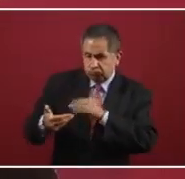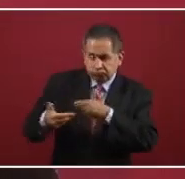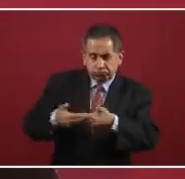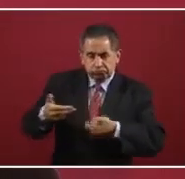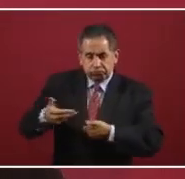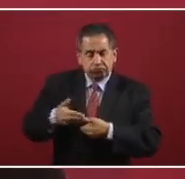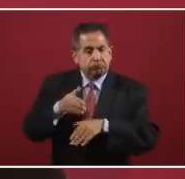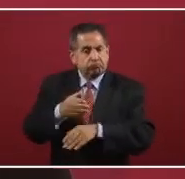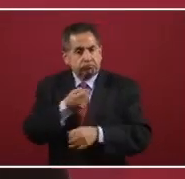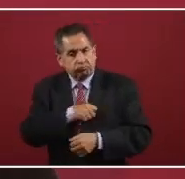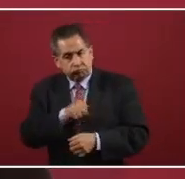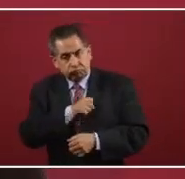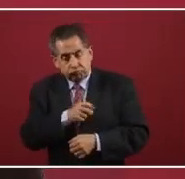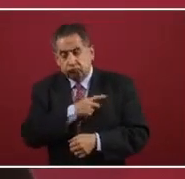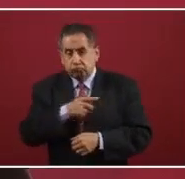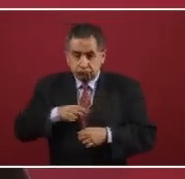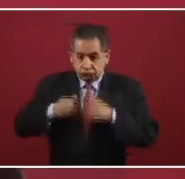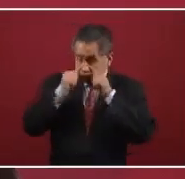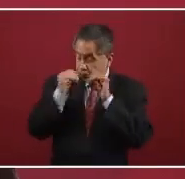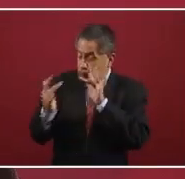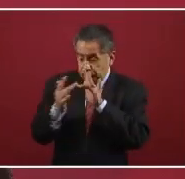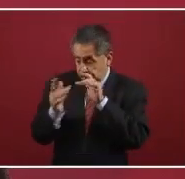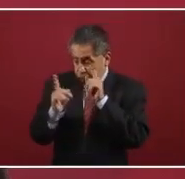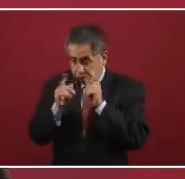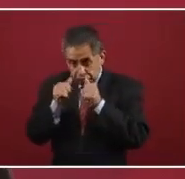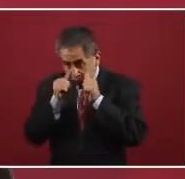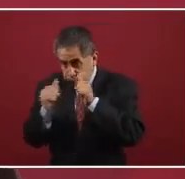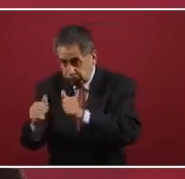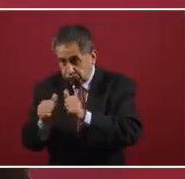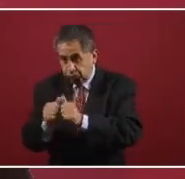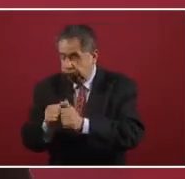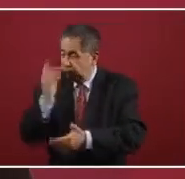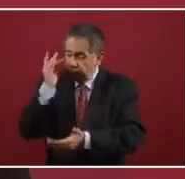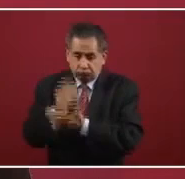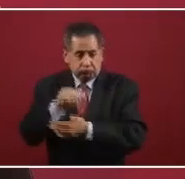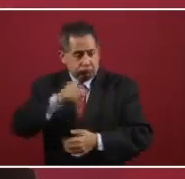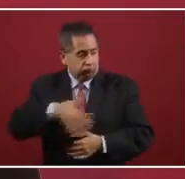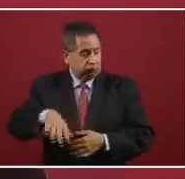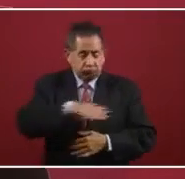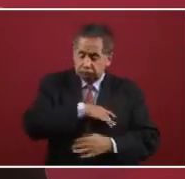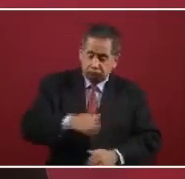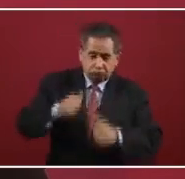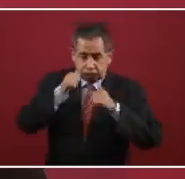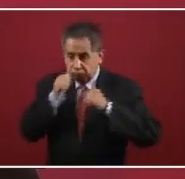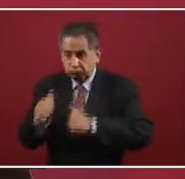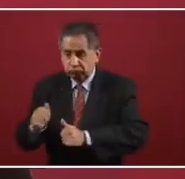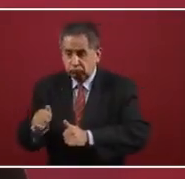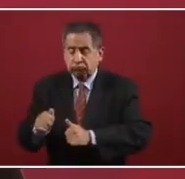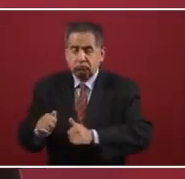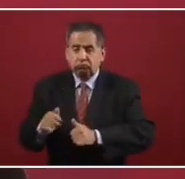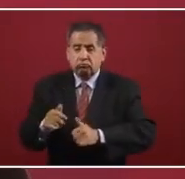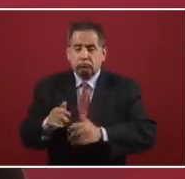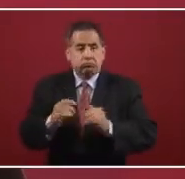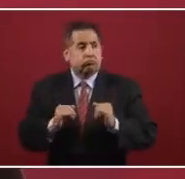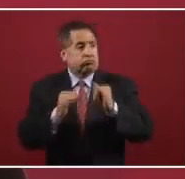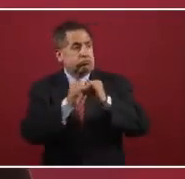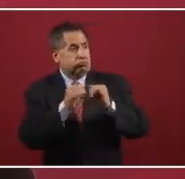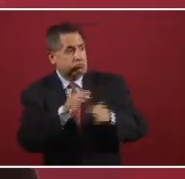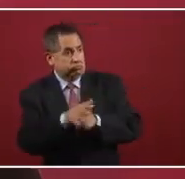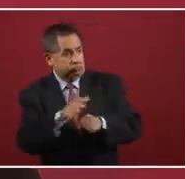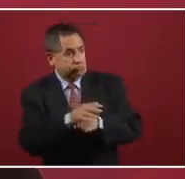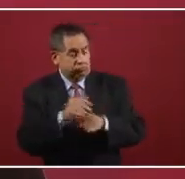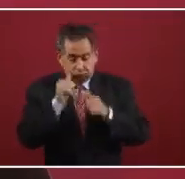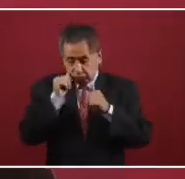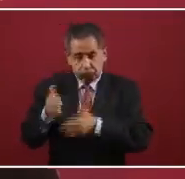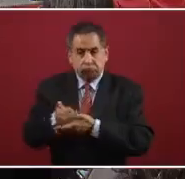muchas necesidades y ahí sí tenemos un trato directo. Inmediatamente buscamos que se les atienda hasta donde las instituciones, todas las áreas